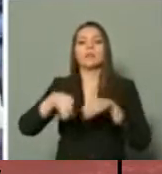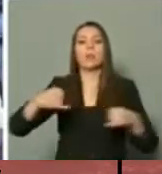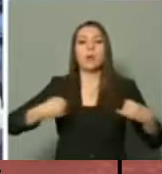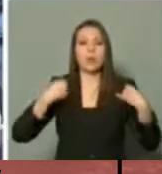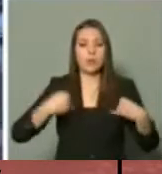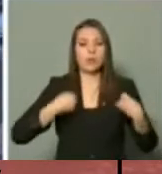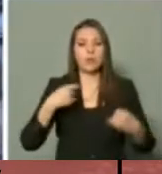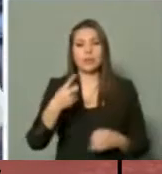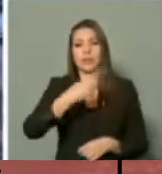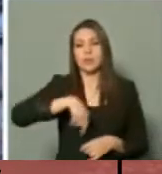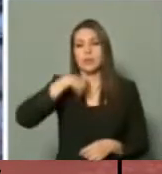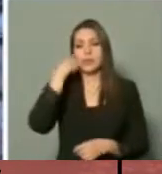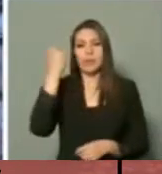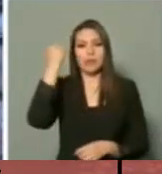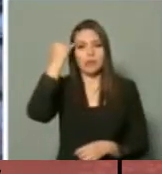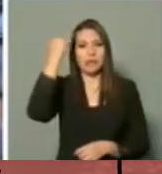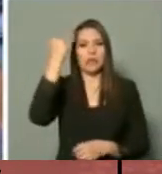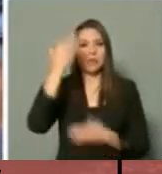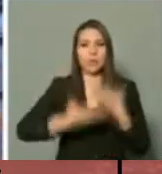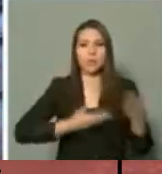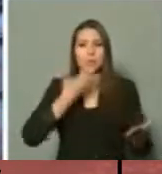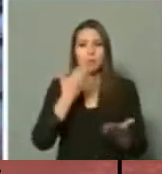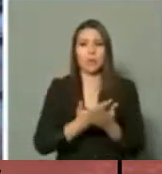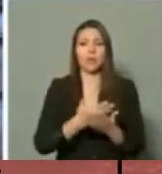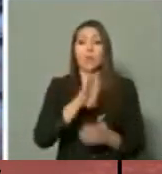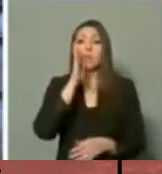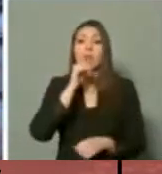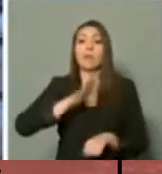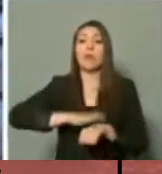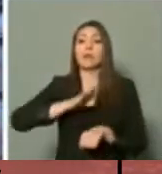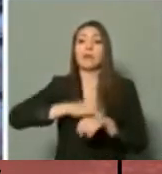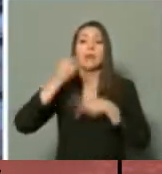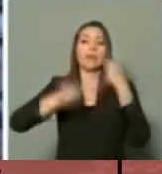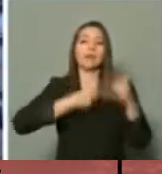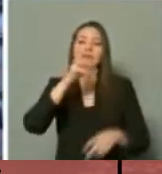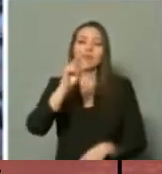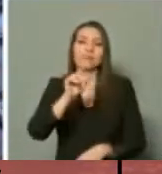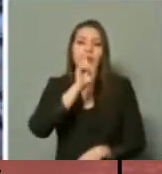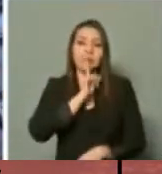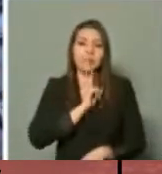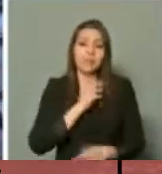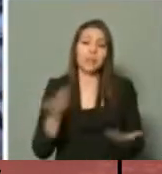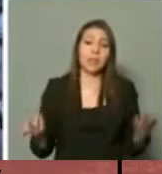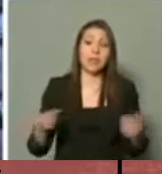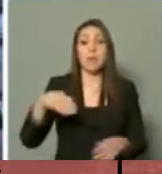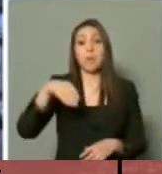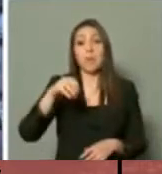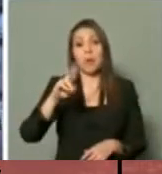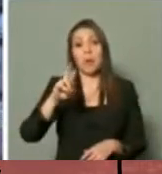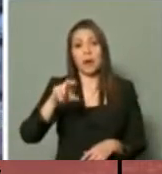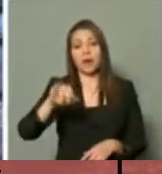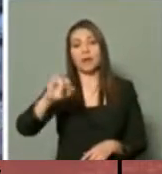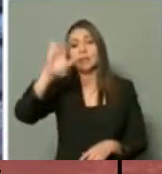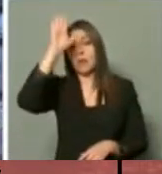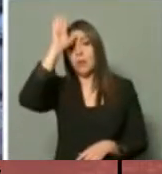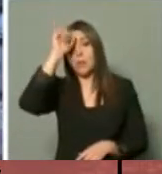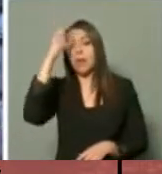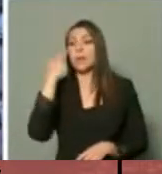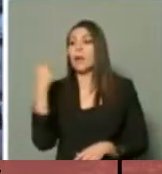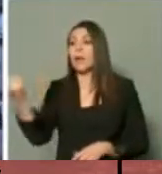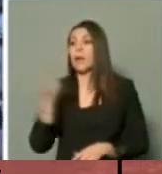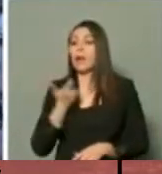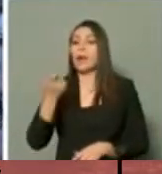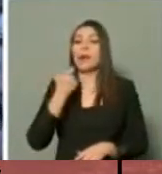Asamblea Legislativa y como una agenda parlamentaria. No se puede más, sería una mentira. Obviamente Morena sí se pone de acuerdo para cobrar prebendas, aguinaldos,